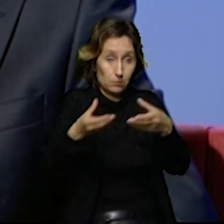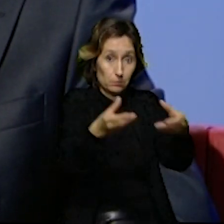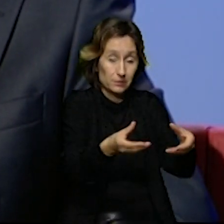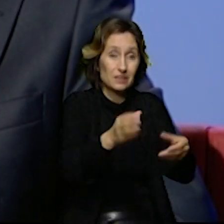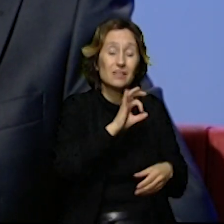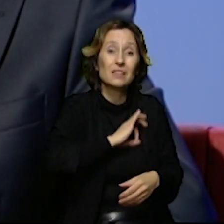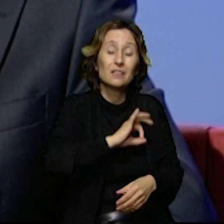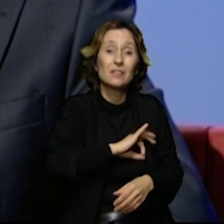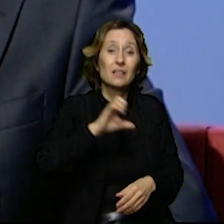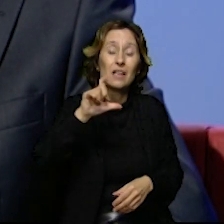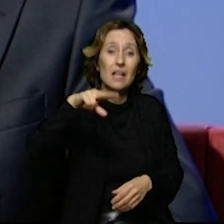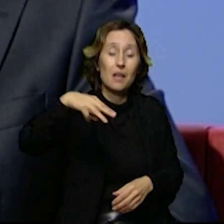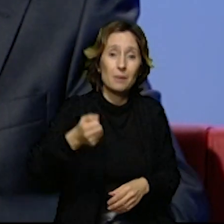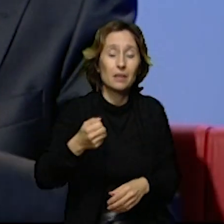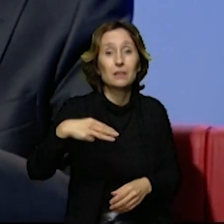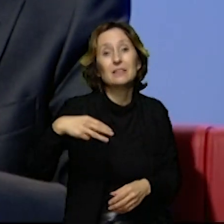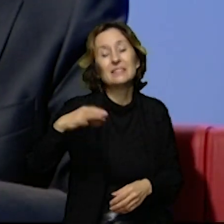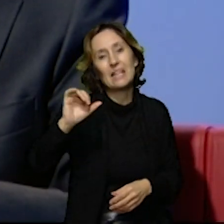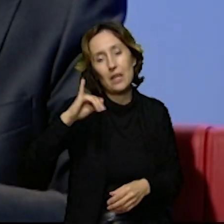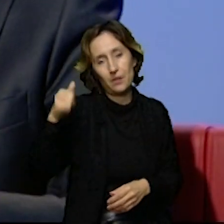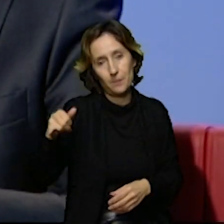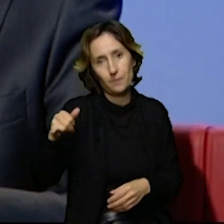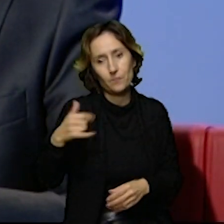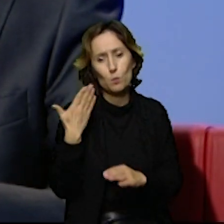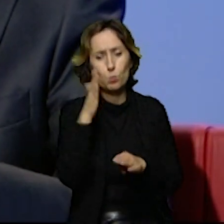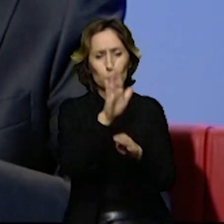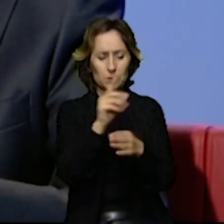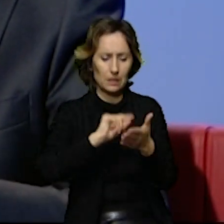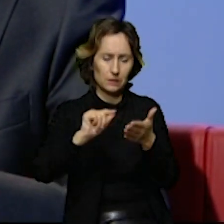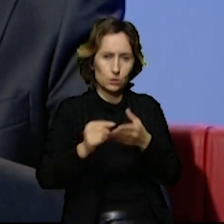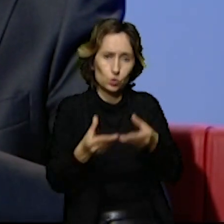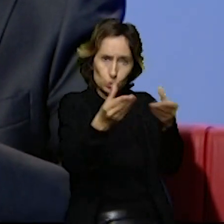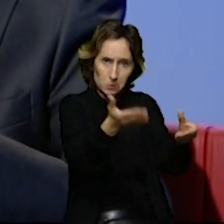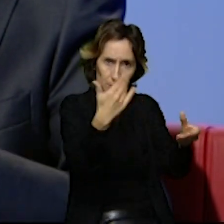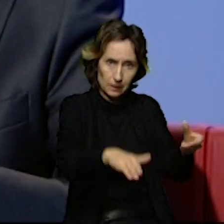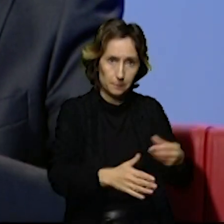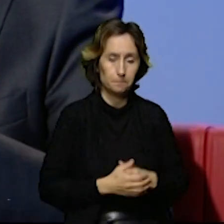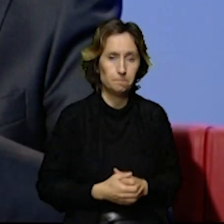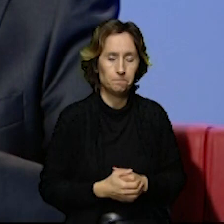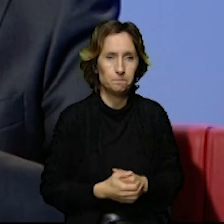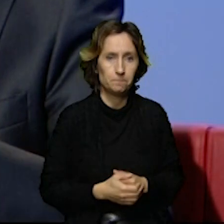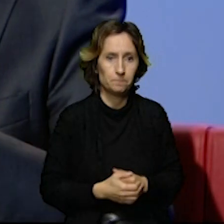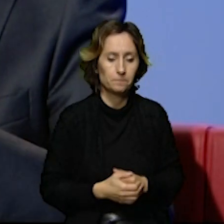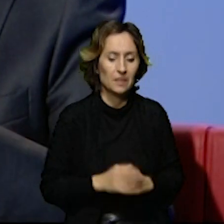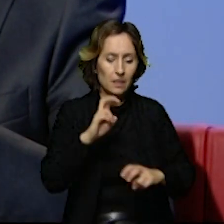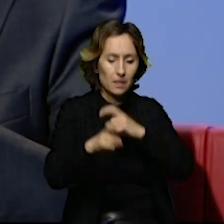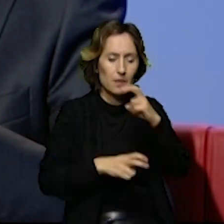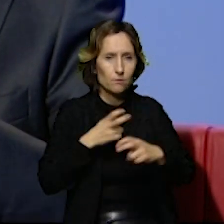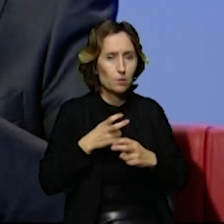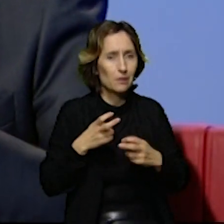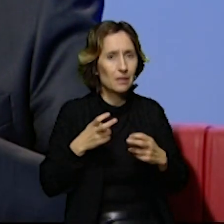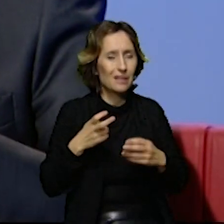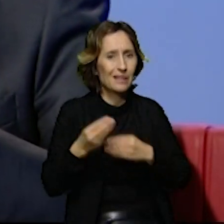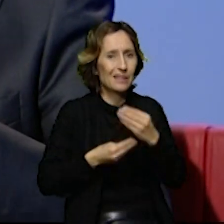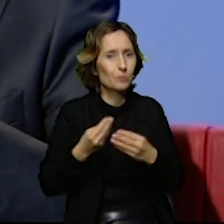a la señora Elma Saiz nuestra propuesta por escrito, lo que queremos hacer con la reforma. Y